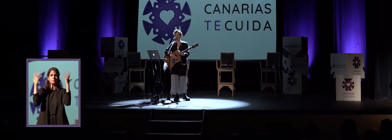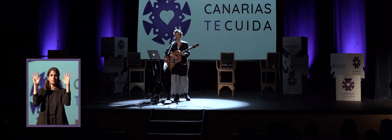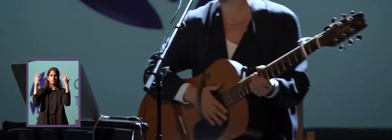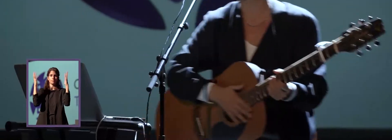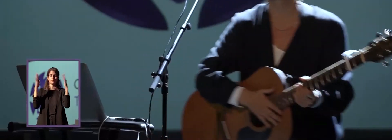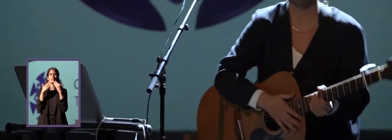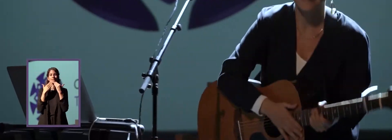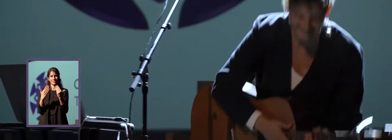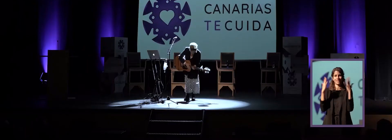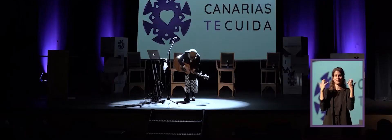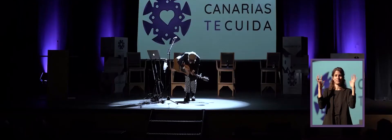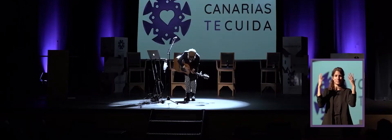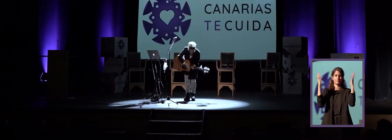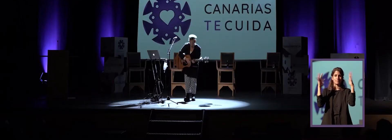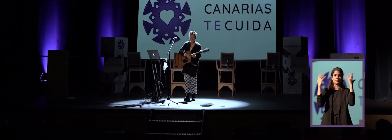Muchas gracias.